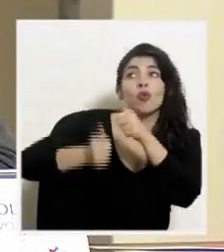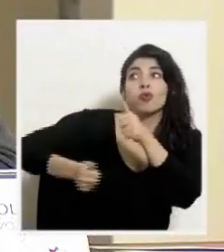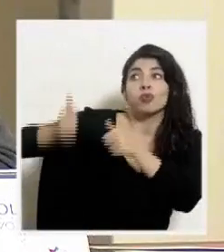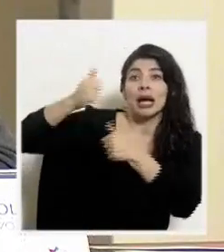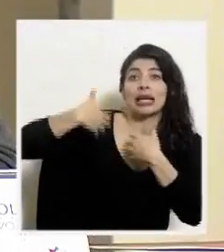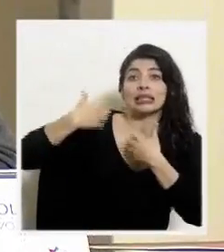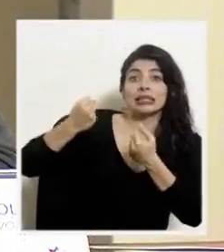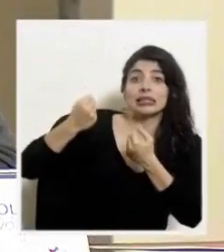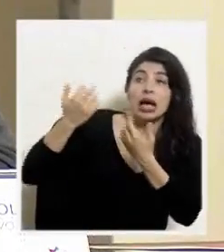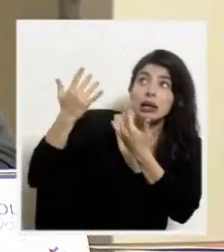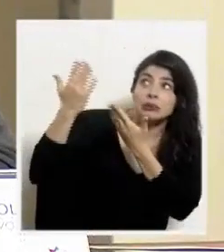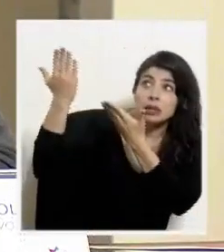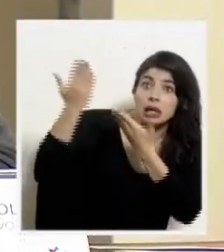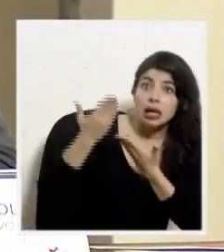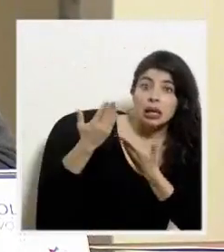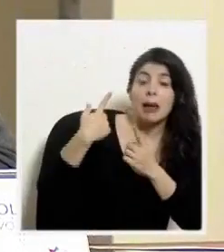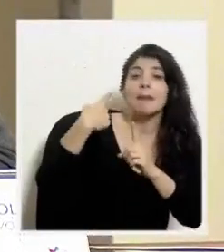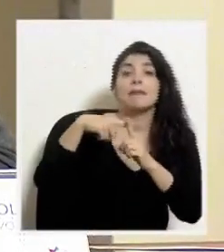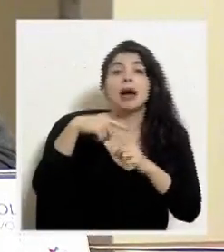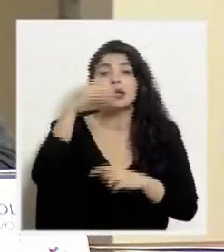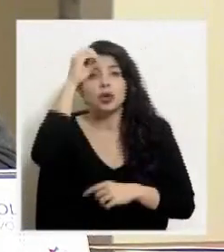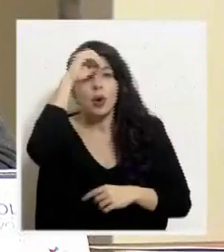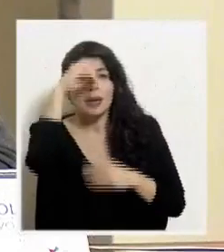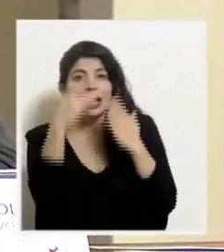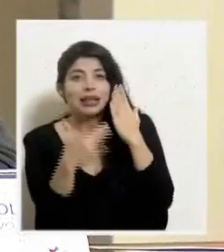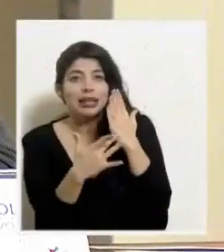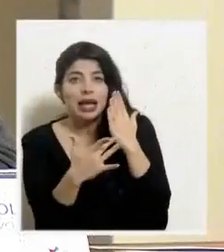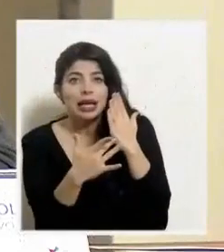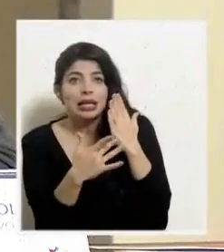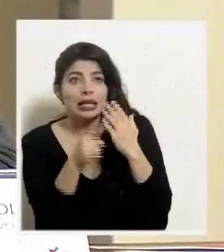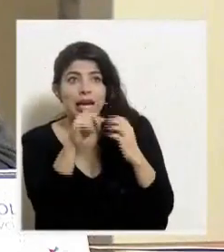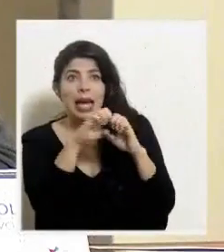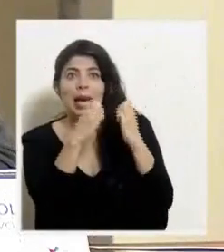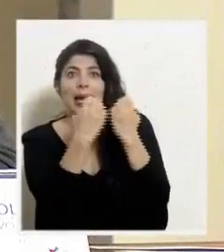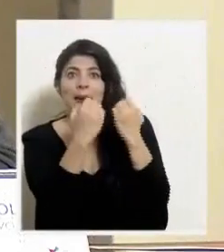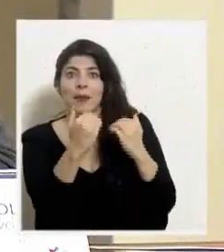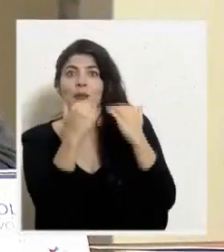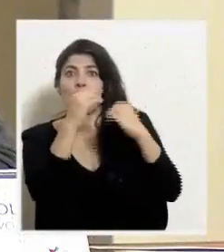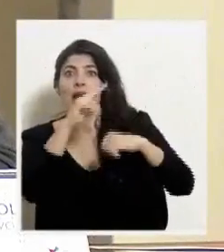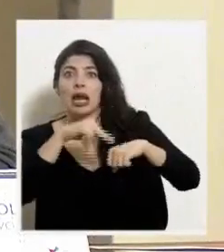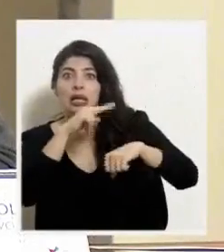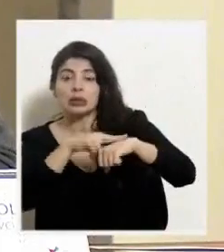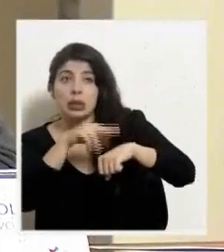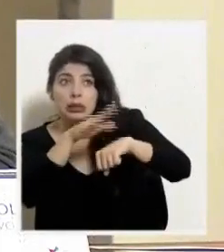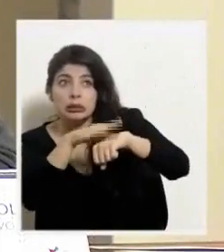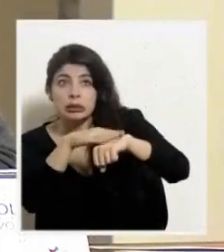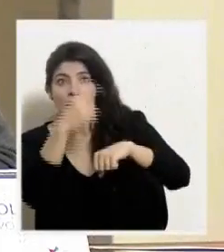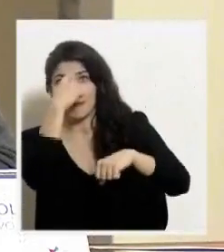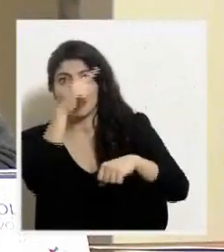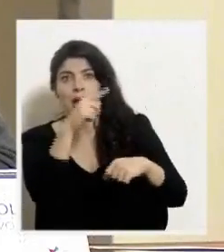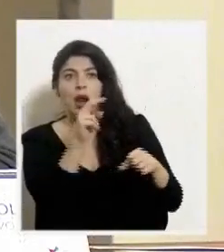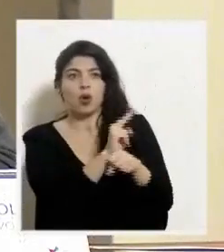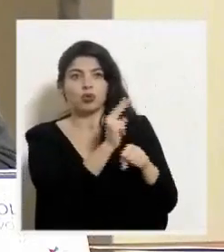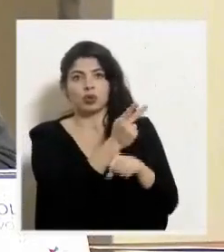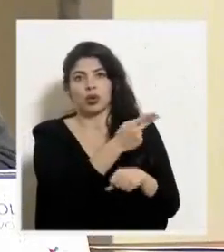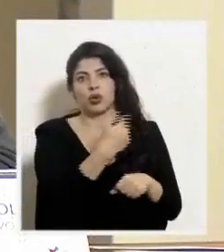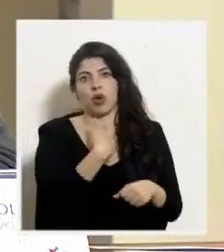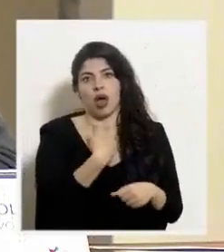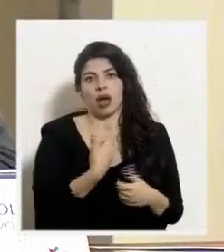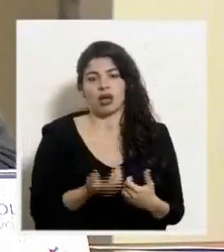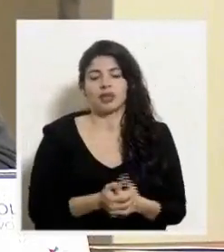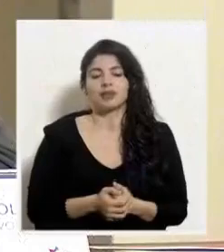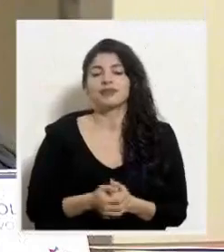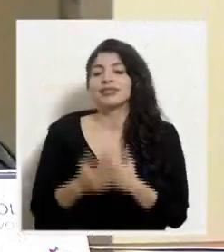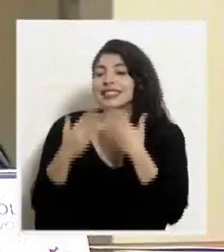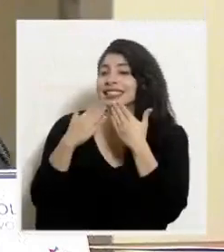en proceso y hay criterios técnicos también del equipo especializado nacional para poder trabajar con las que ya tenemos. Gracias.